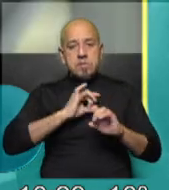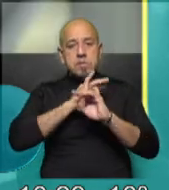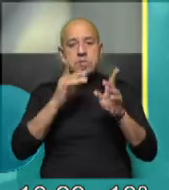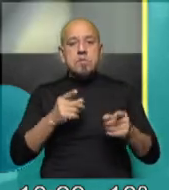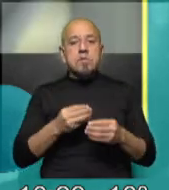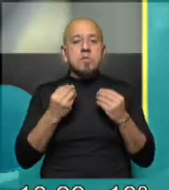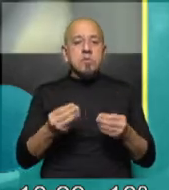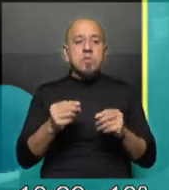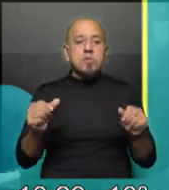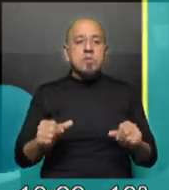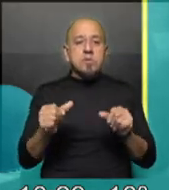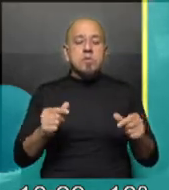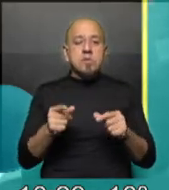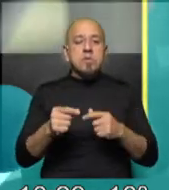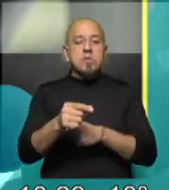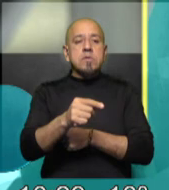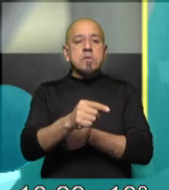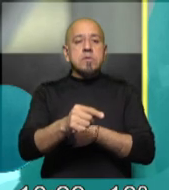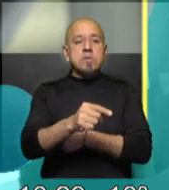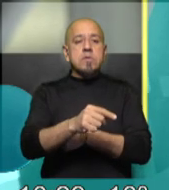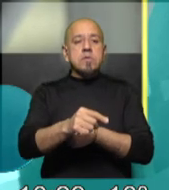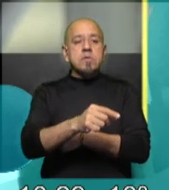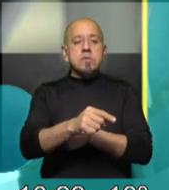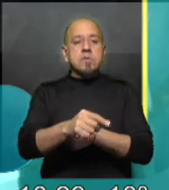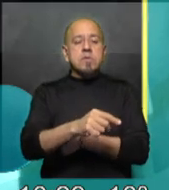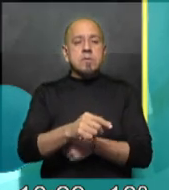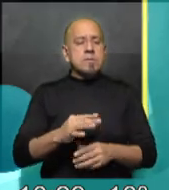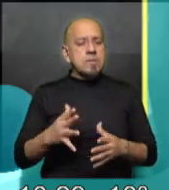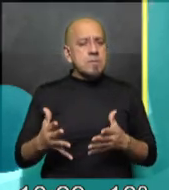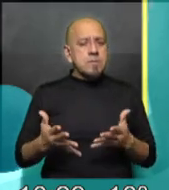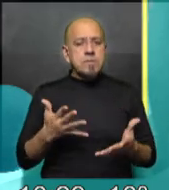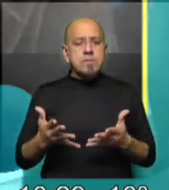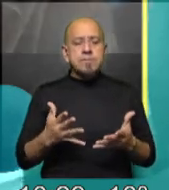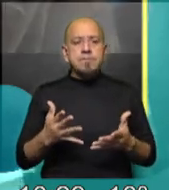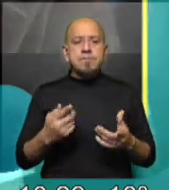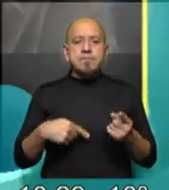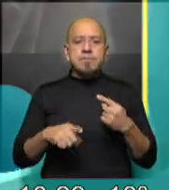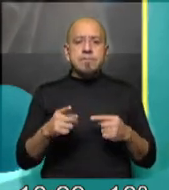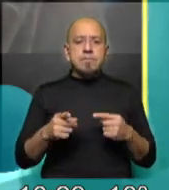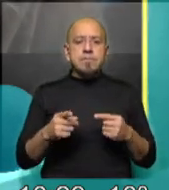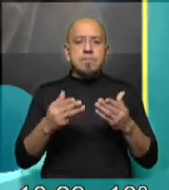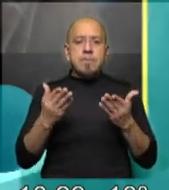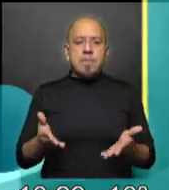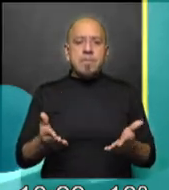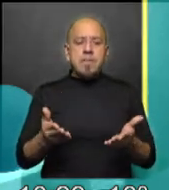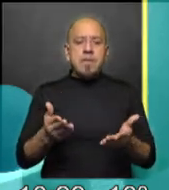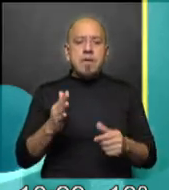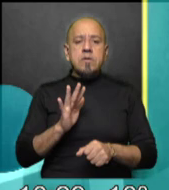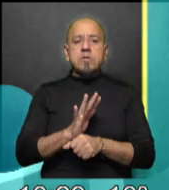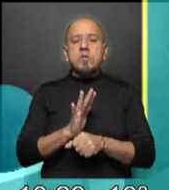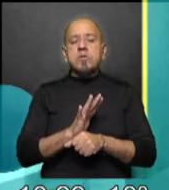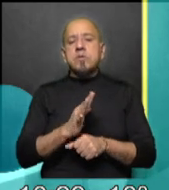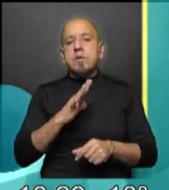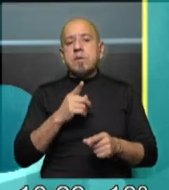cómo manejar también los hilos narrativos y la tensión. Se apoya mucho en sus actores. Ahí